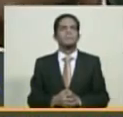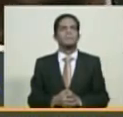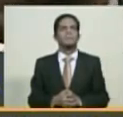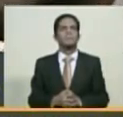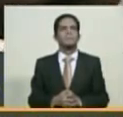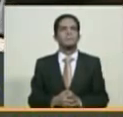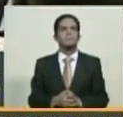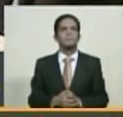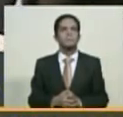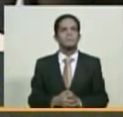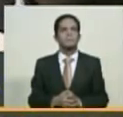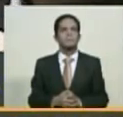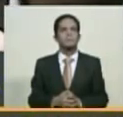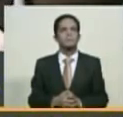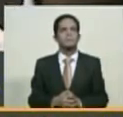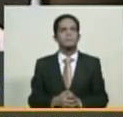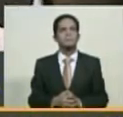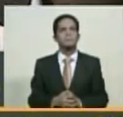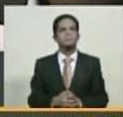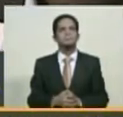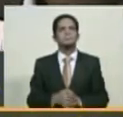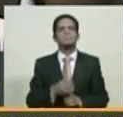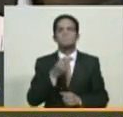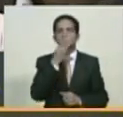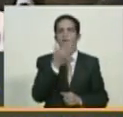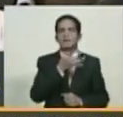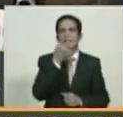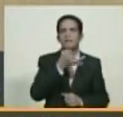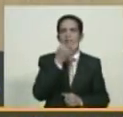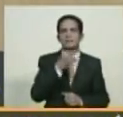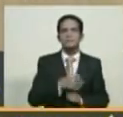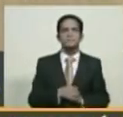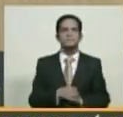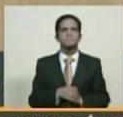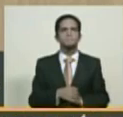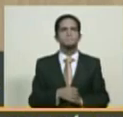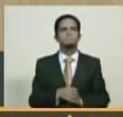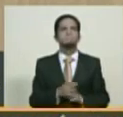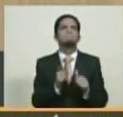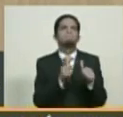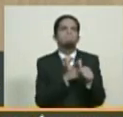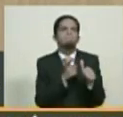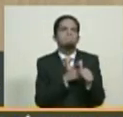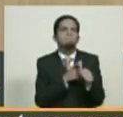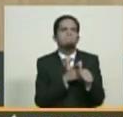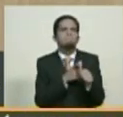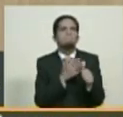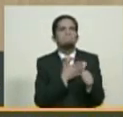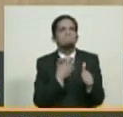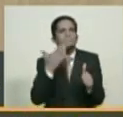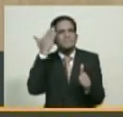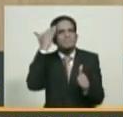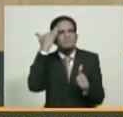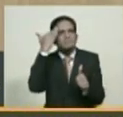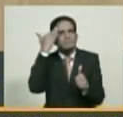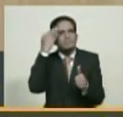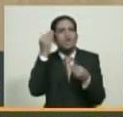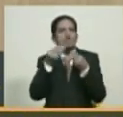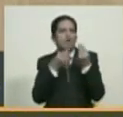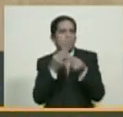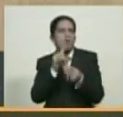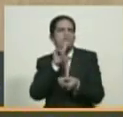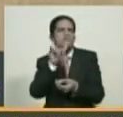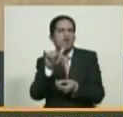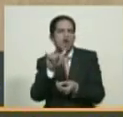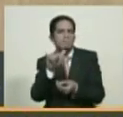Sur. Buenas tardes. En principio, nos gustaría saber el estatus del informe que la